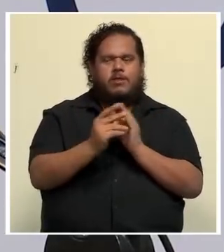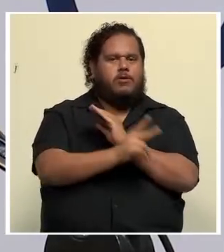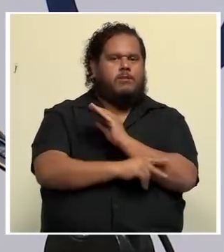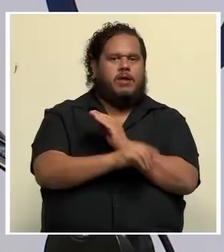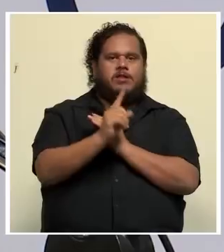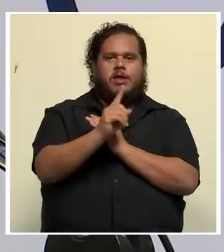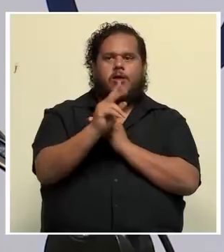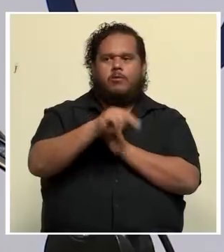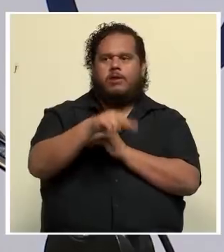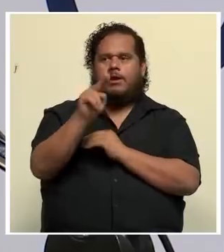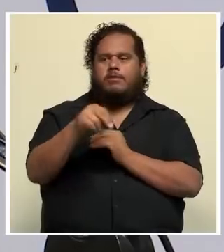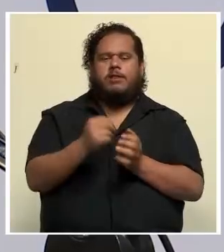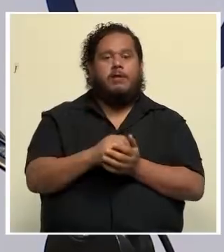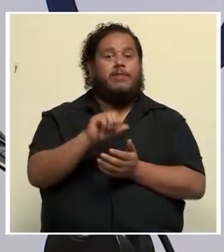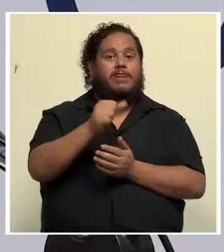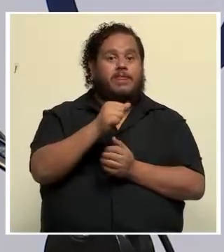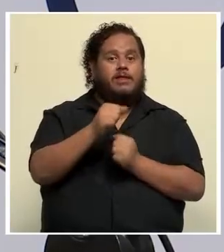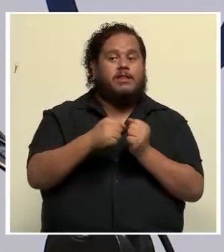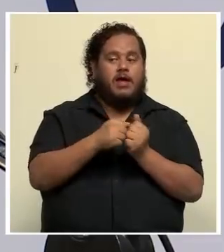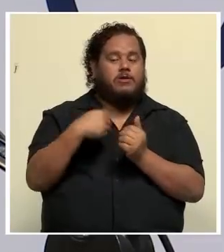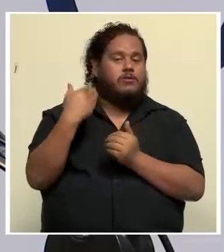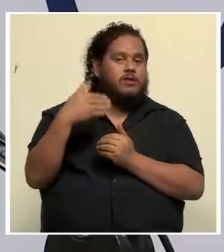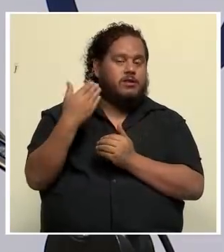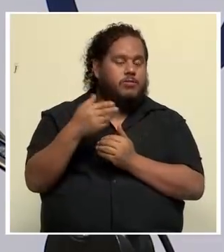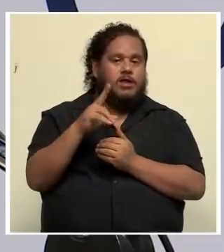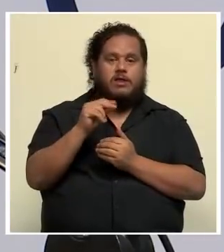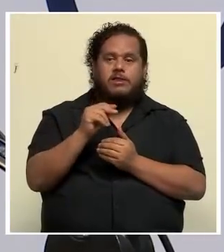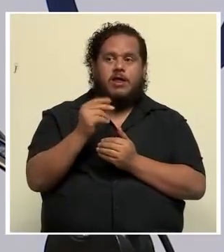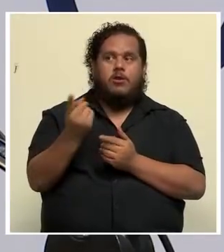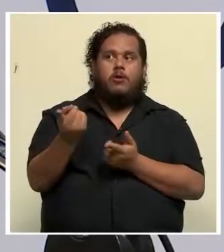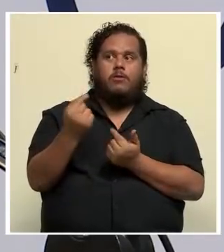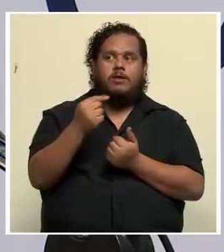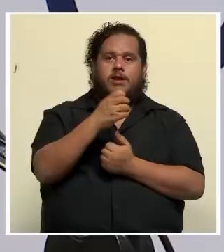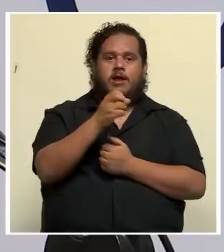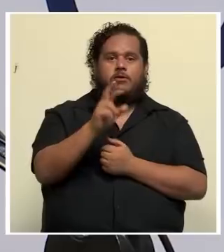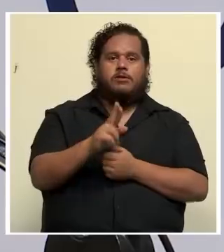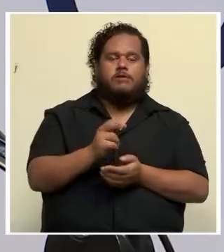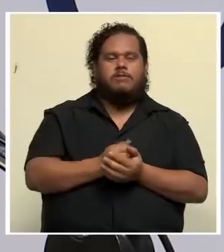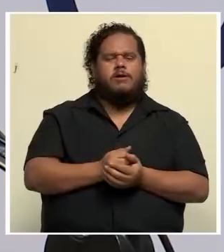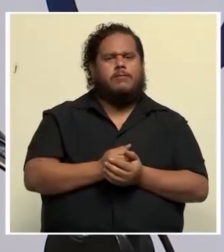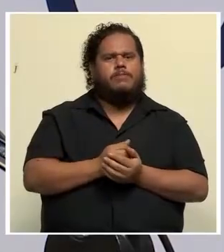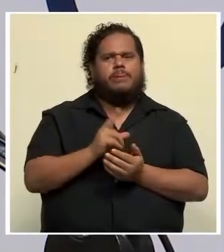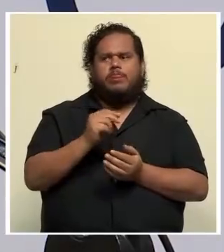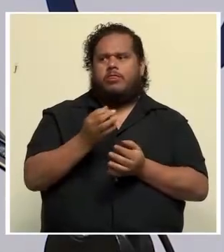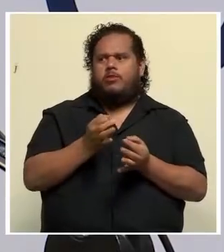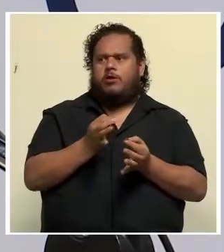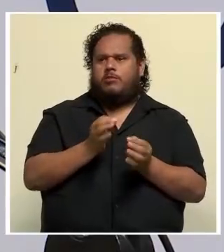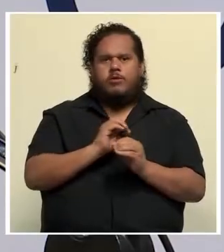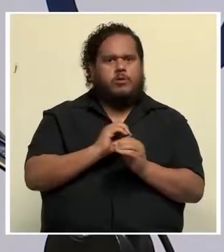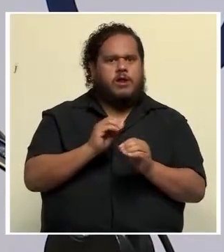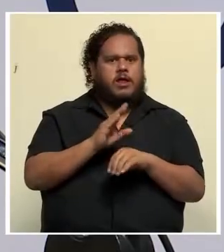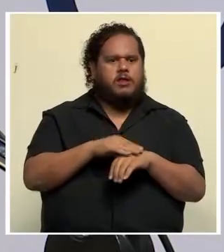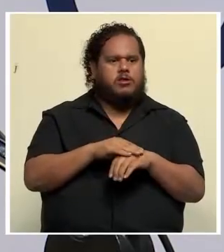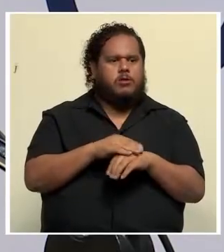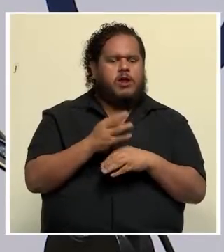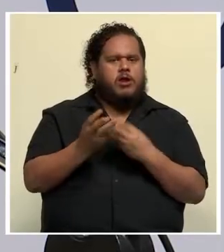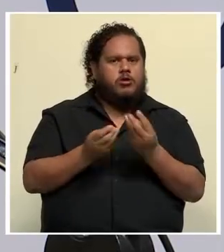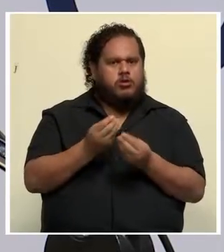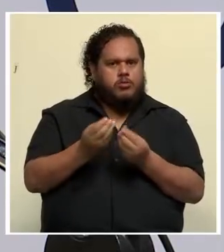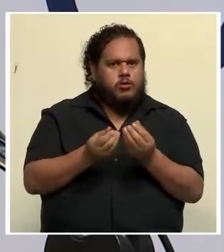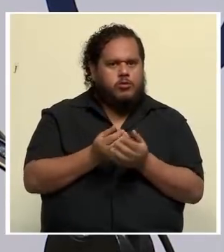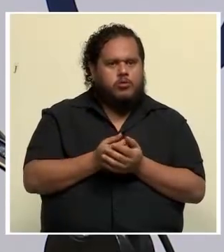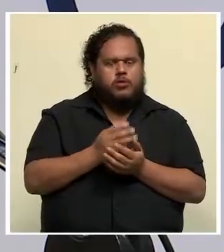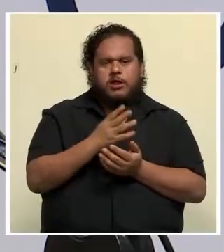Navidad. 10 años después de no poner el pie en Costa Rica, no explicó nada sobre los productos